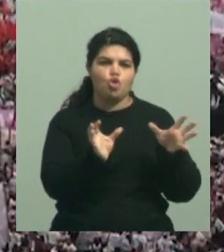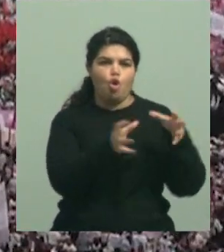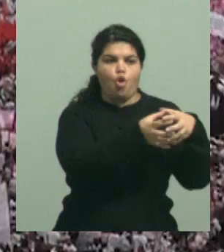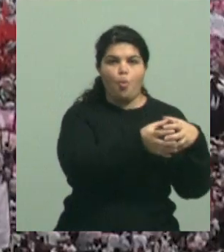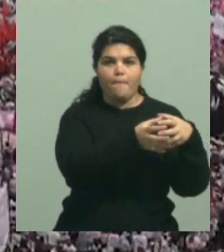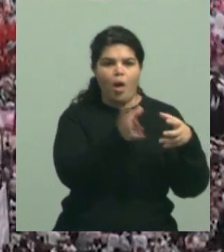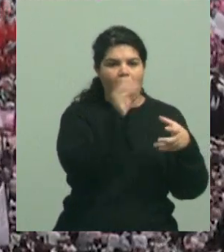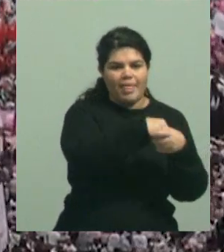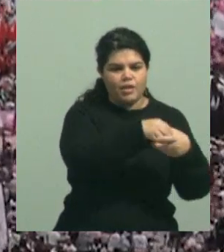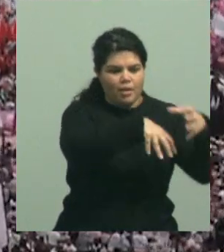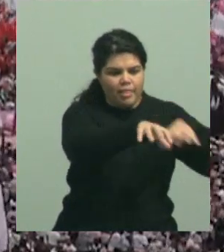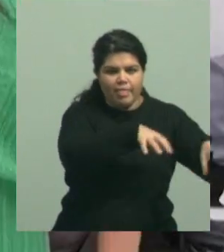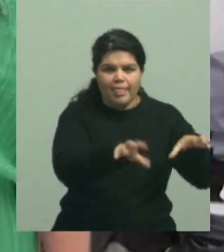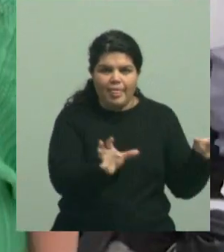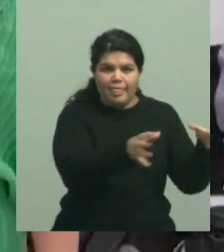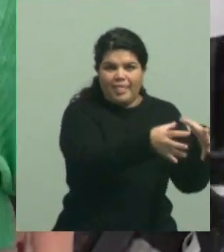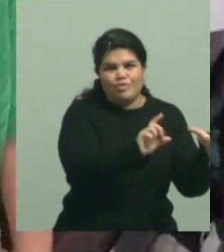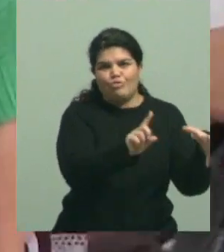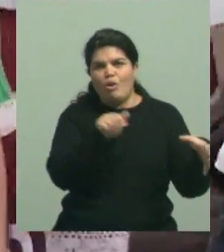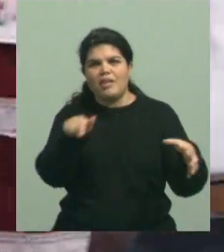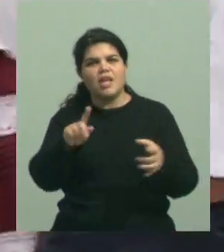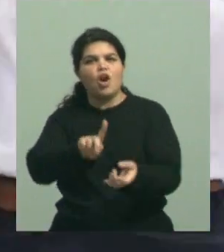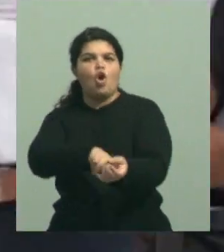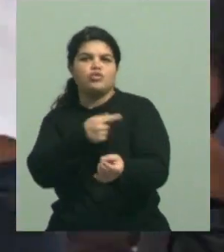y que también no es menor un punto